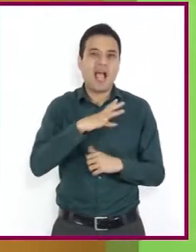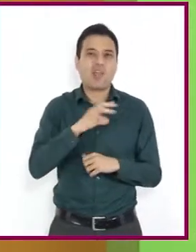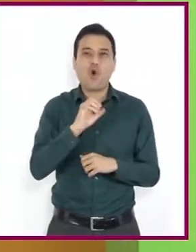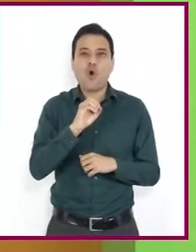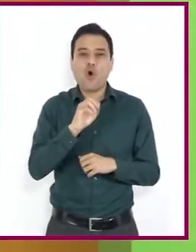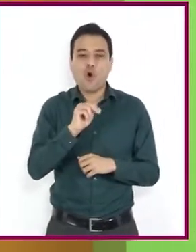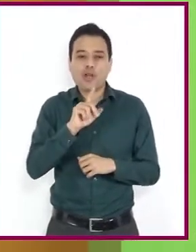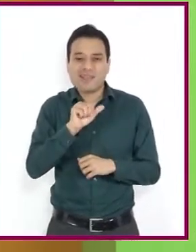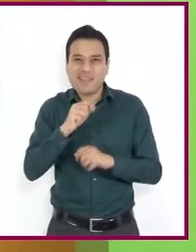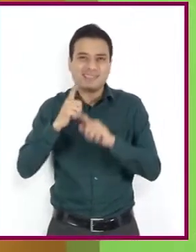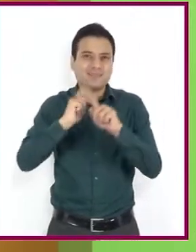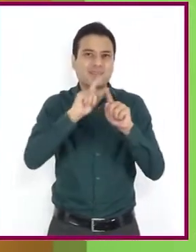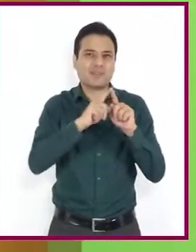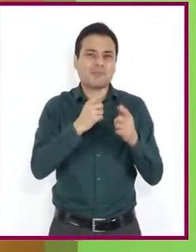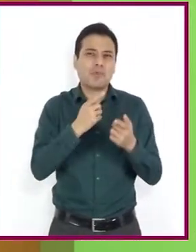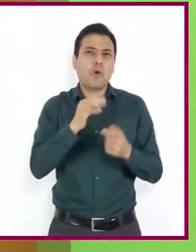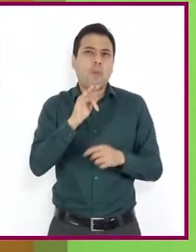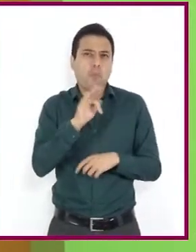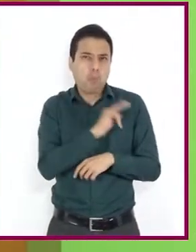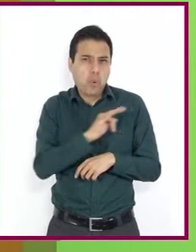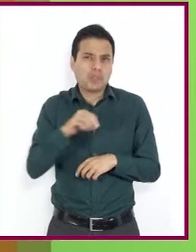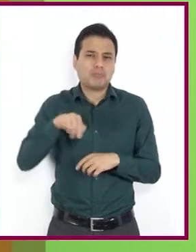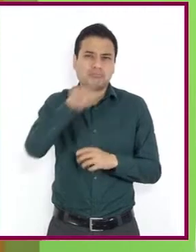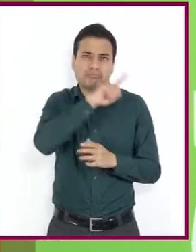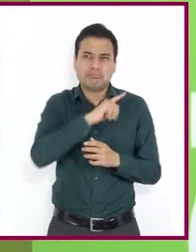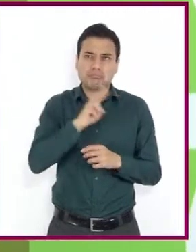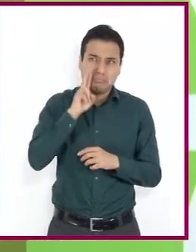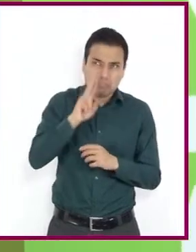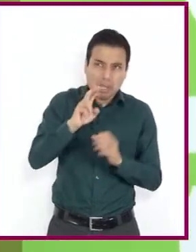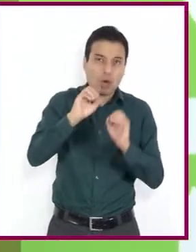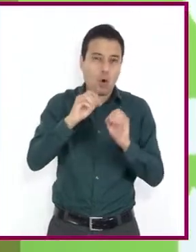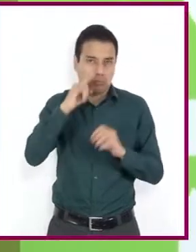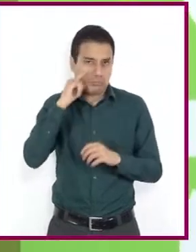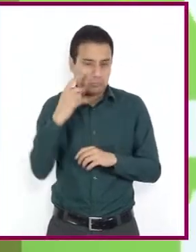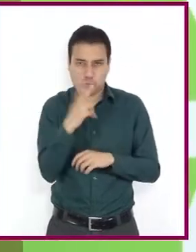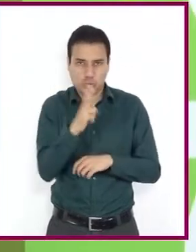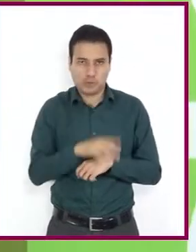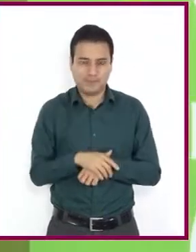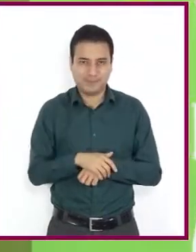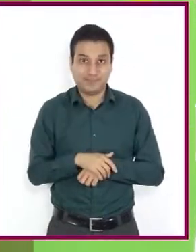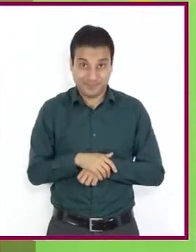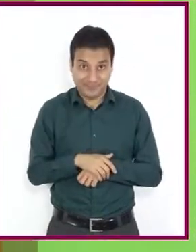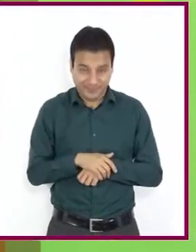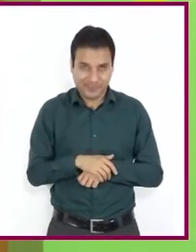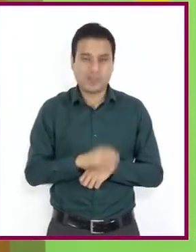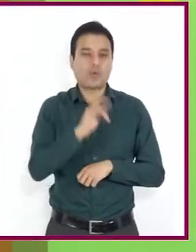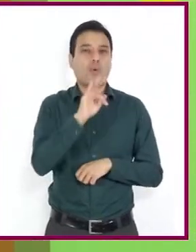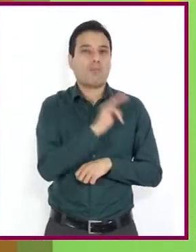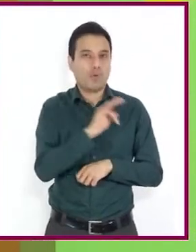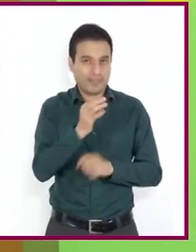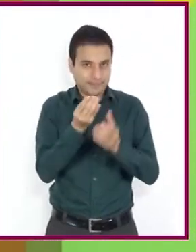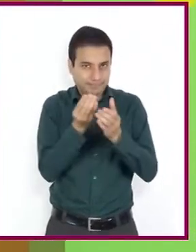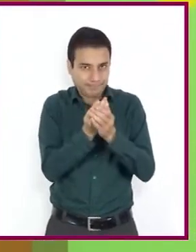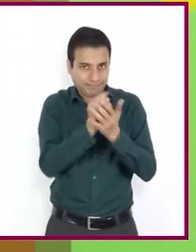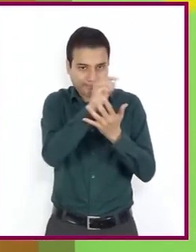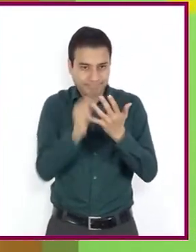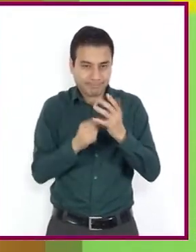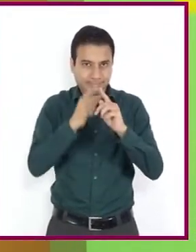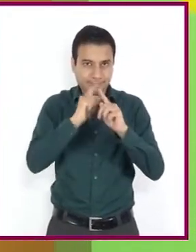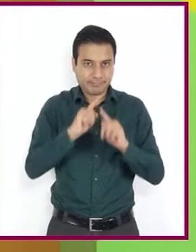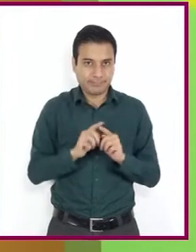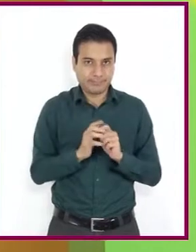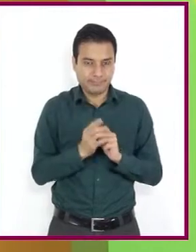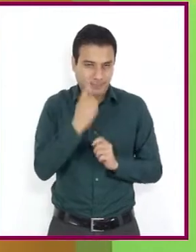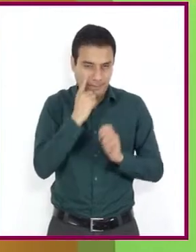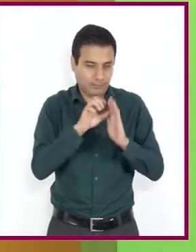observables. Es común clasificar a las ondas basándose en las características que las distinguen. Uno de